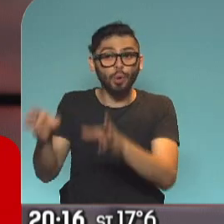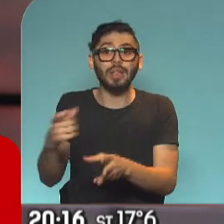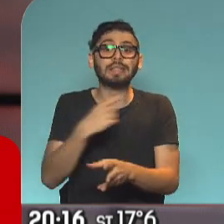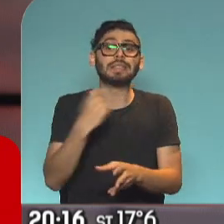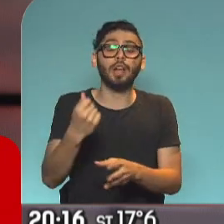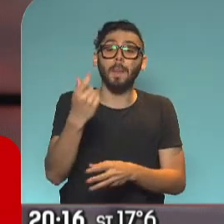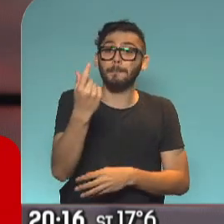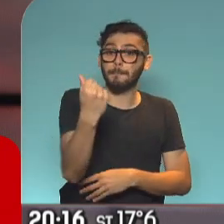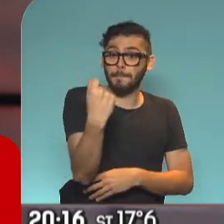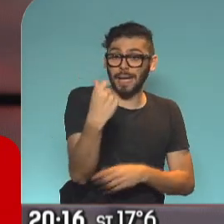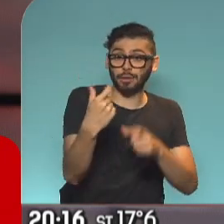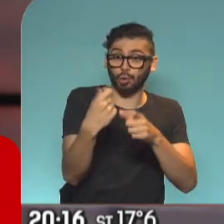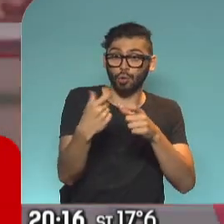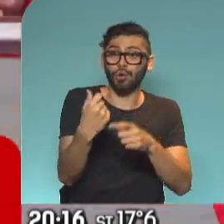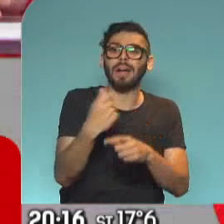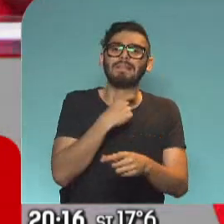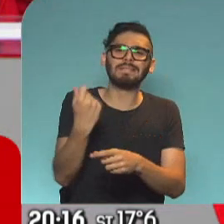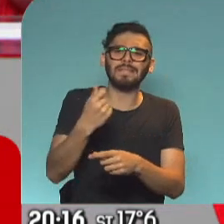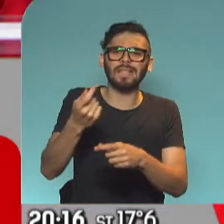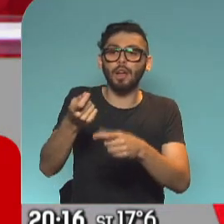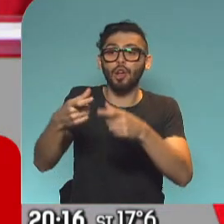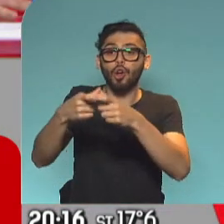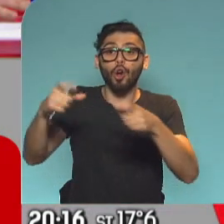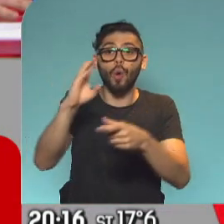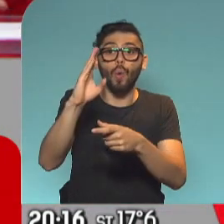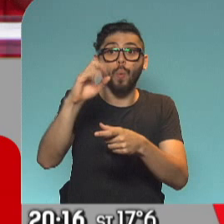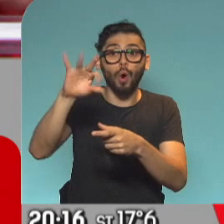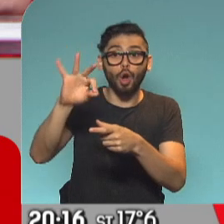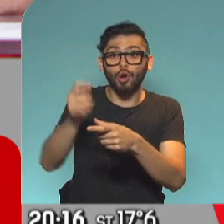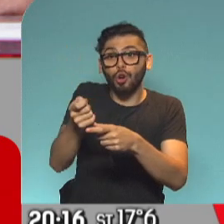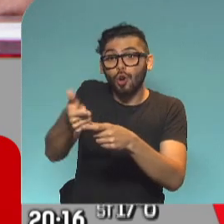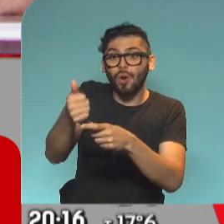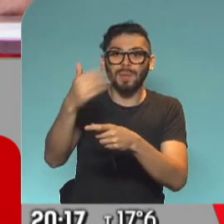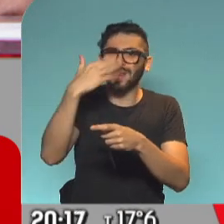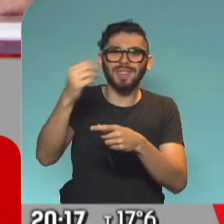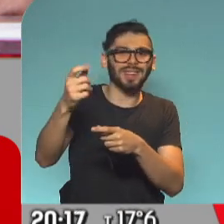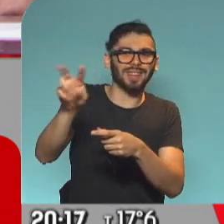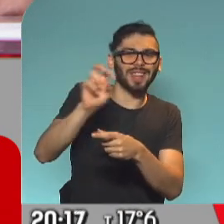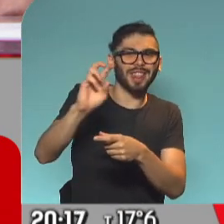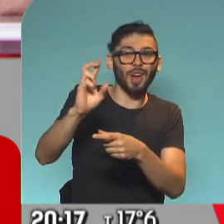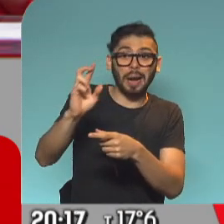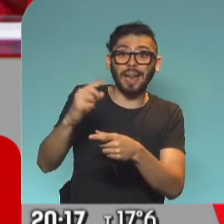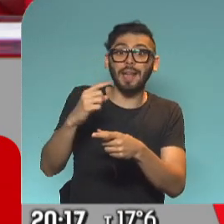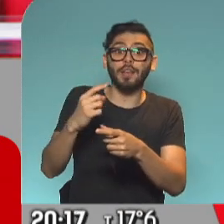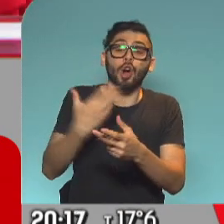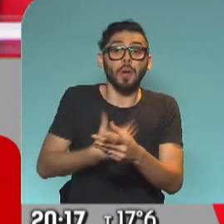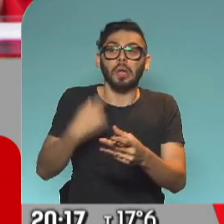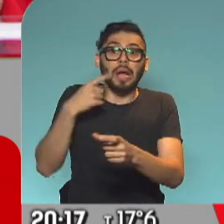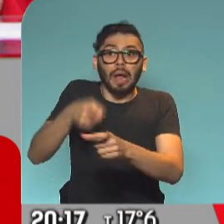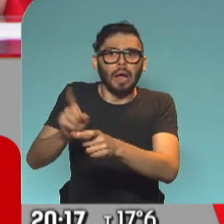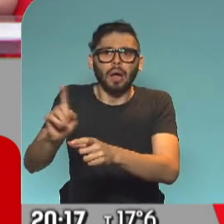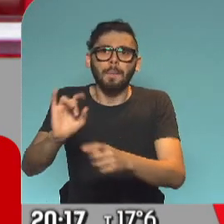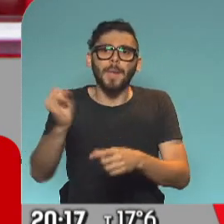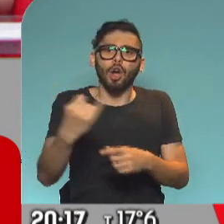con liqui o en estos dólares financieros, no lo hagan y directamente vayan a los nuevos bonos que propone licitar el gobierno. Y por eso